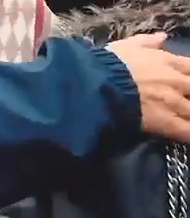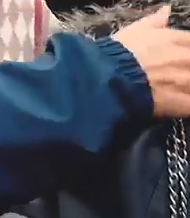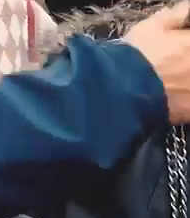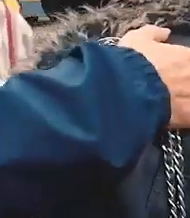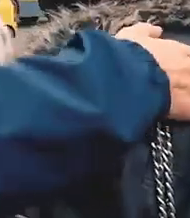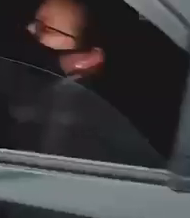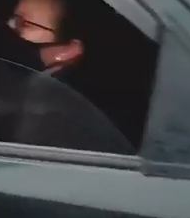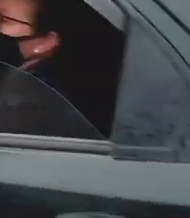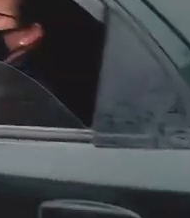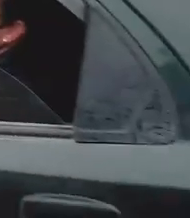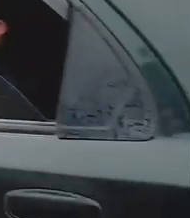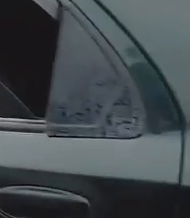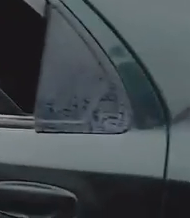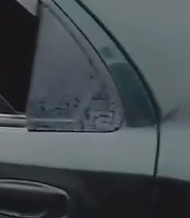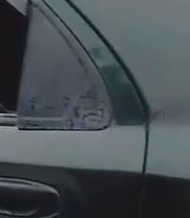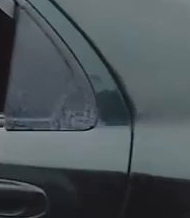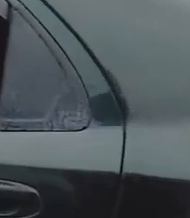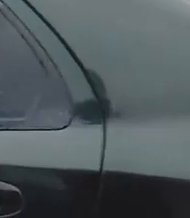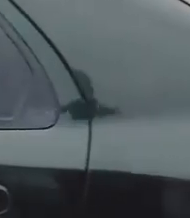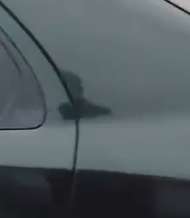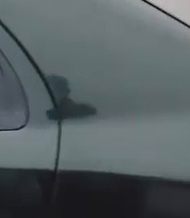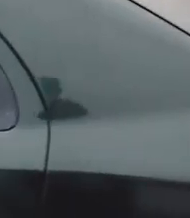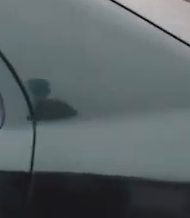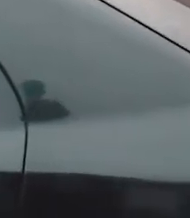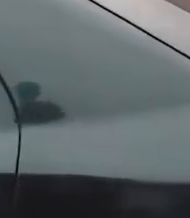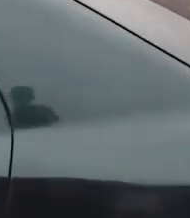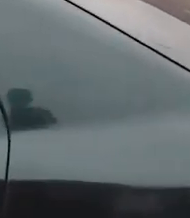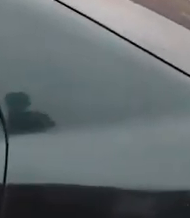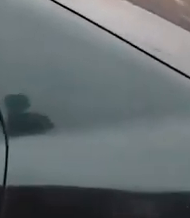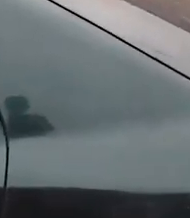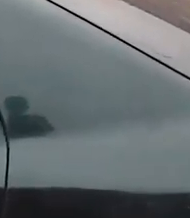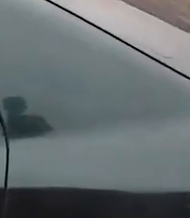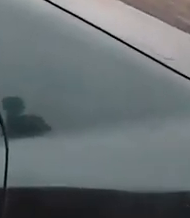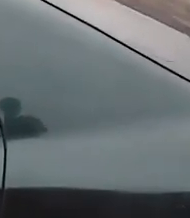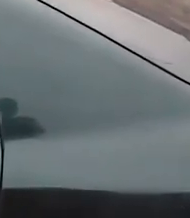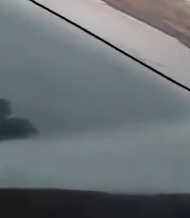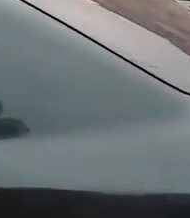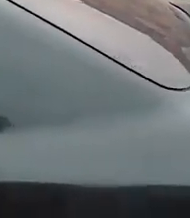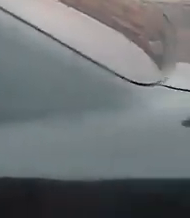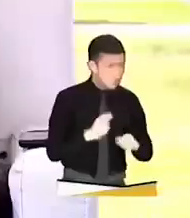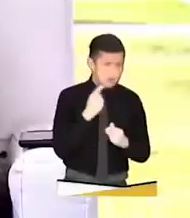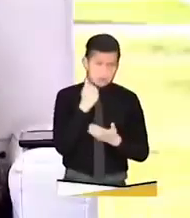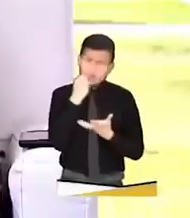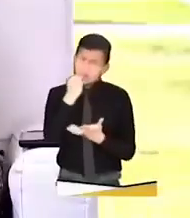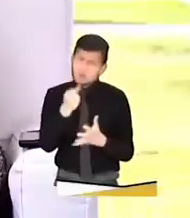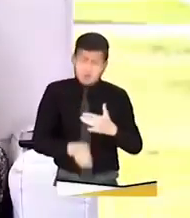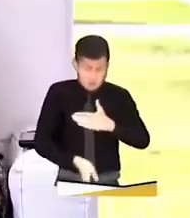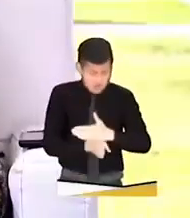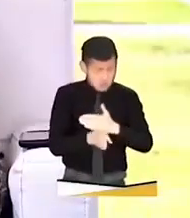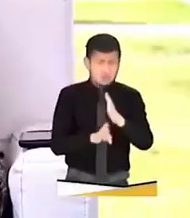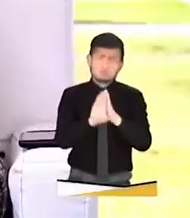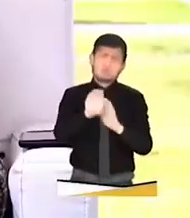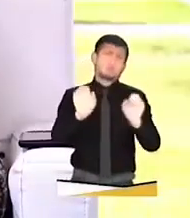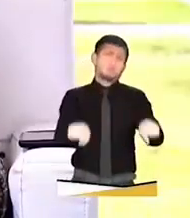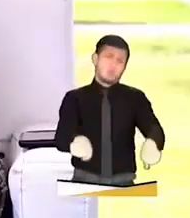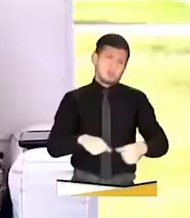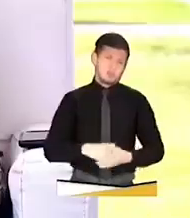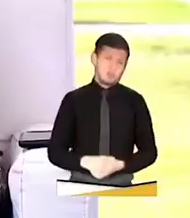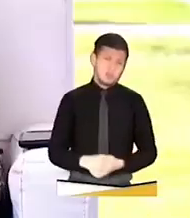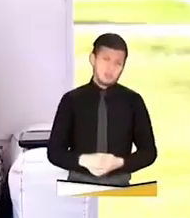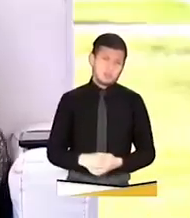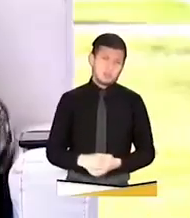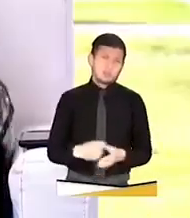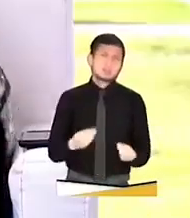Pero trabajando juntos, escuchándonos, uniendo esfuerzos, recursos, vamos a salir adelante. Quiero agradecerle a los